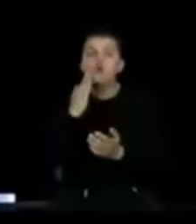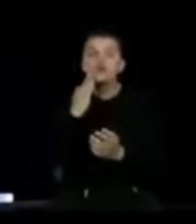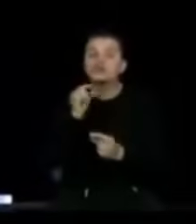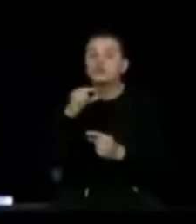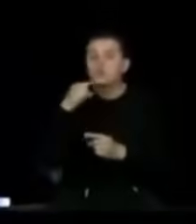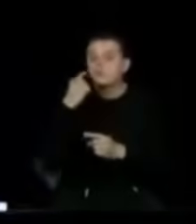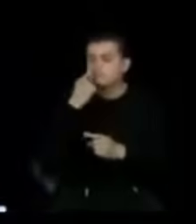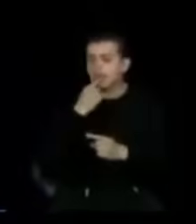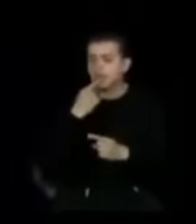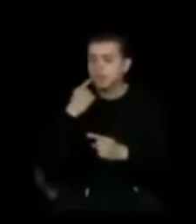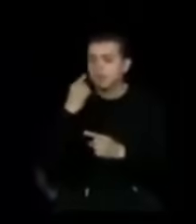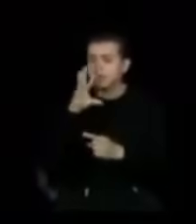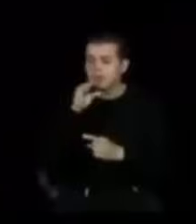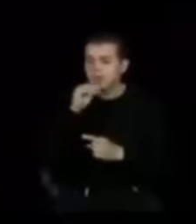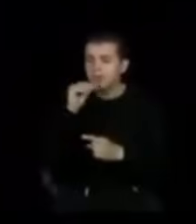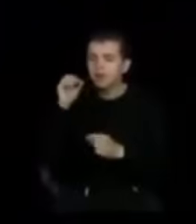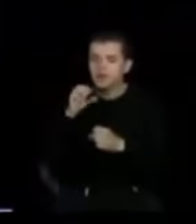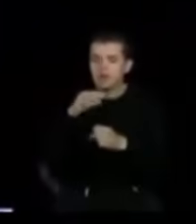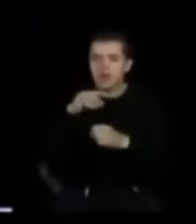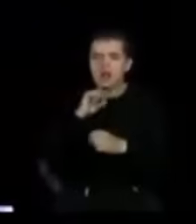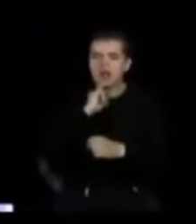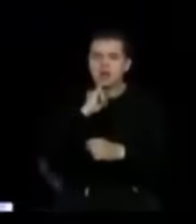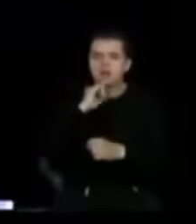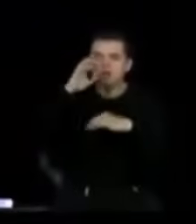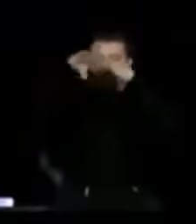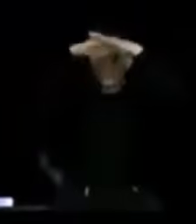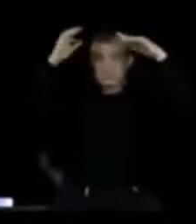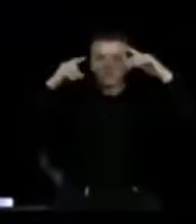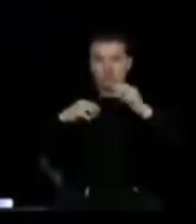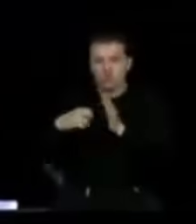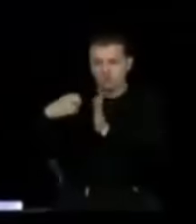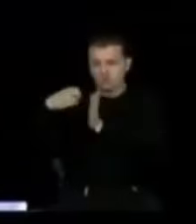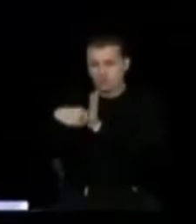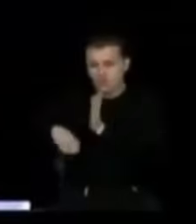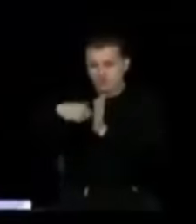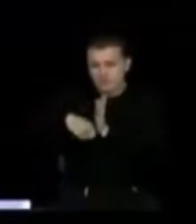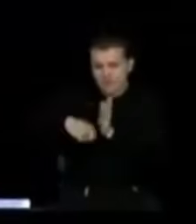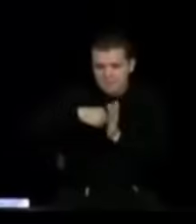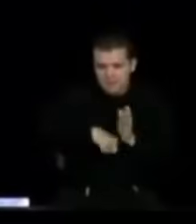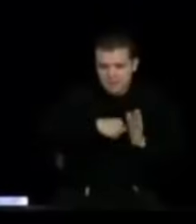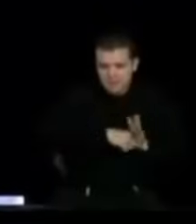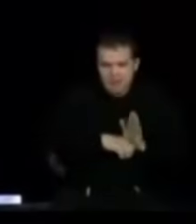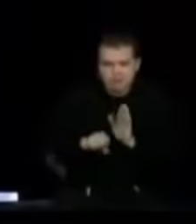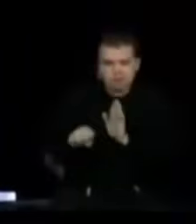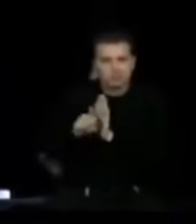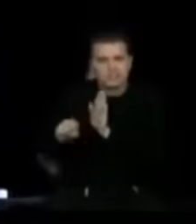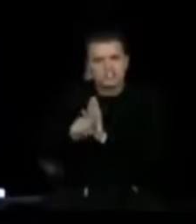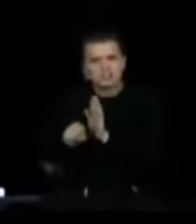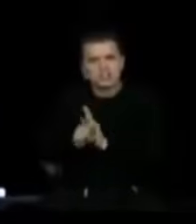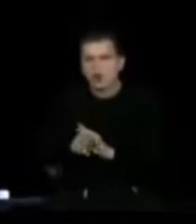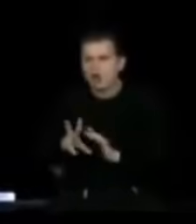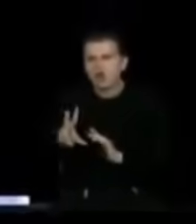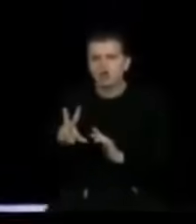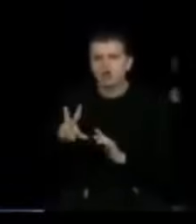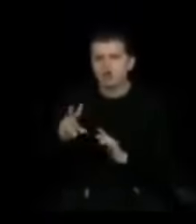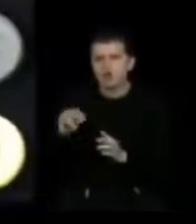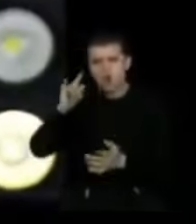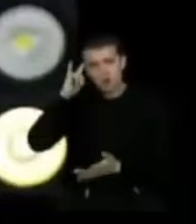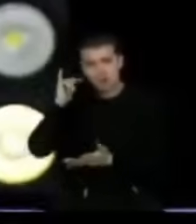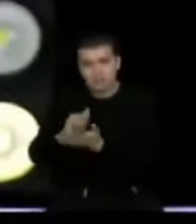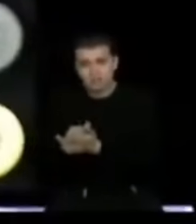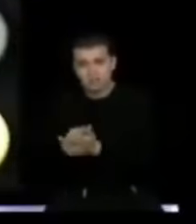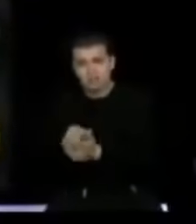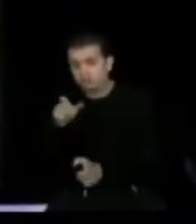lenguas extrañas, te edificas a ti mismo. Dice que es una señal, no a los creyentes, sino a